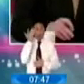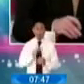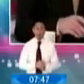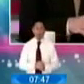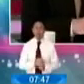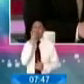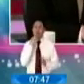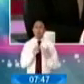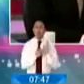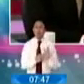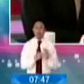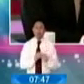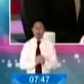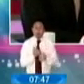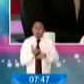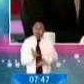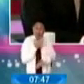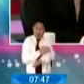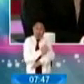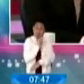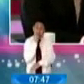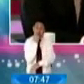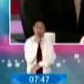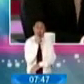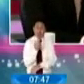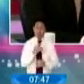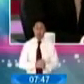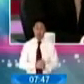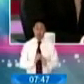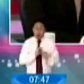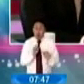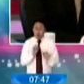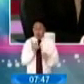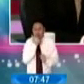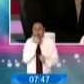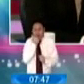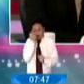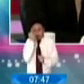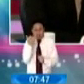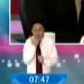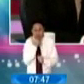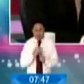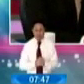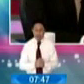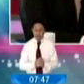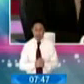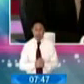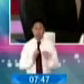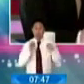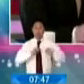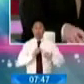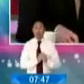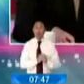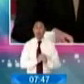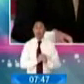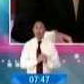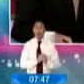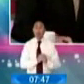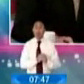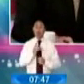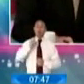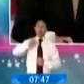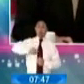Por ejemplo, en un primer momento se decía o se malinterpretaba que se estaba permitiendo una rebaja total de